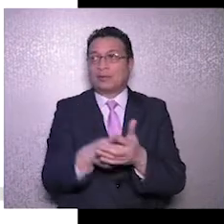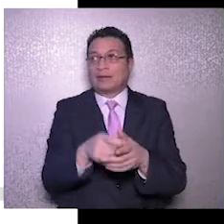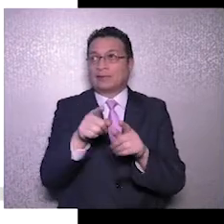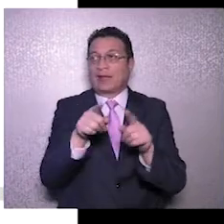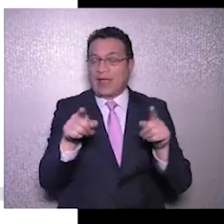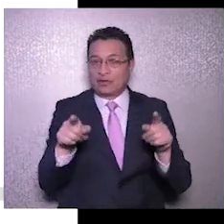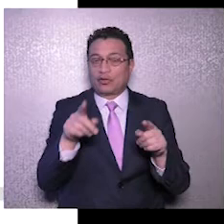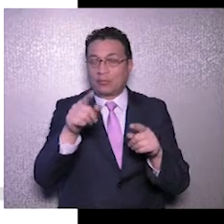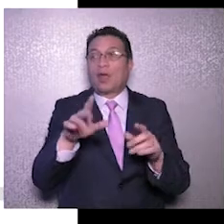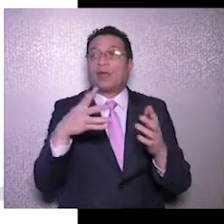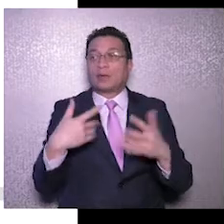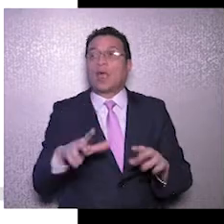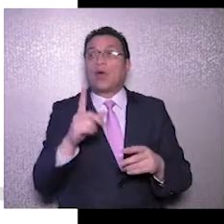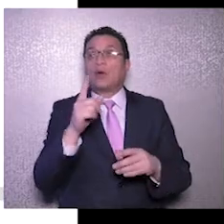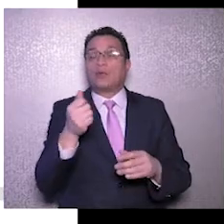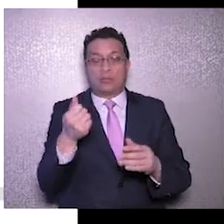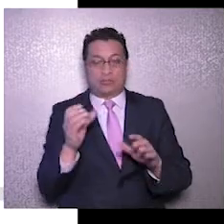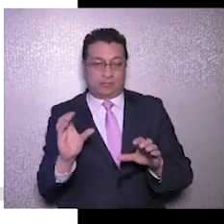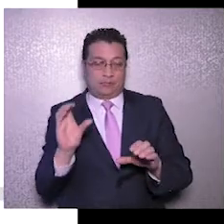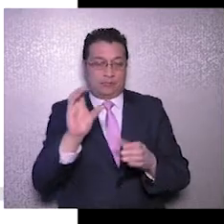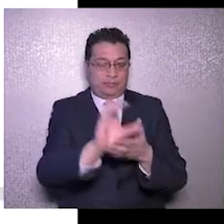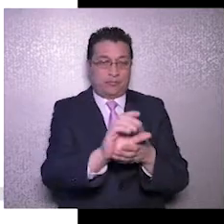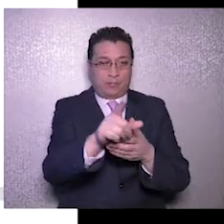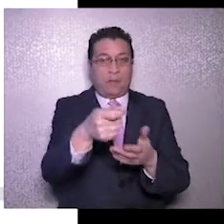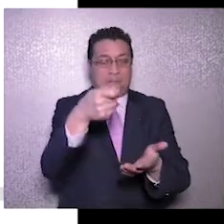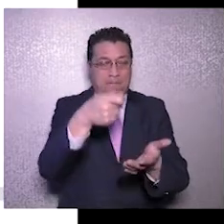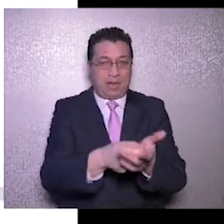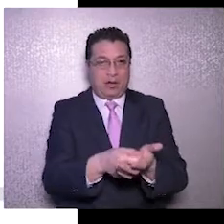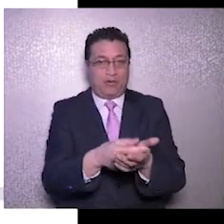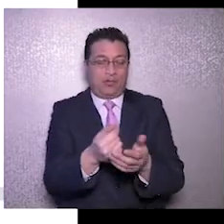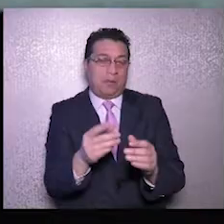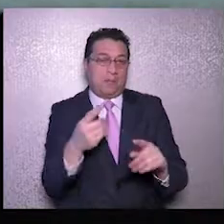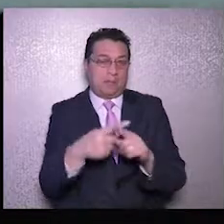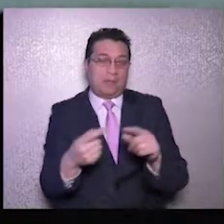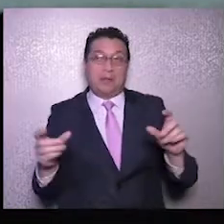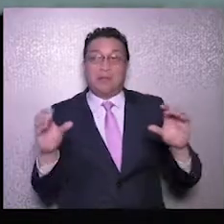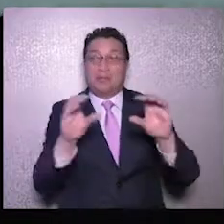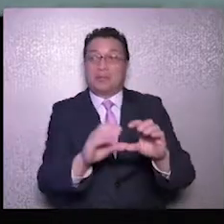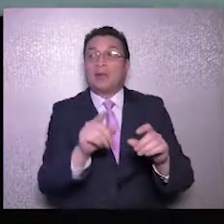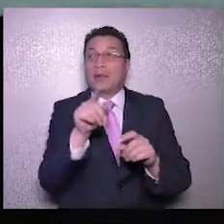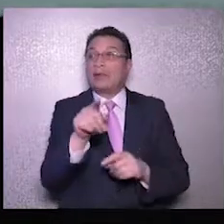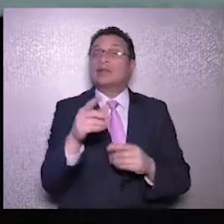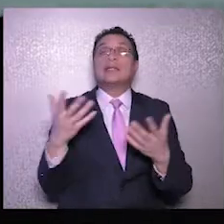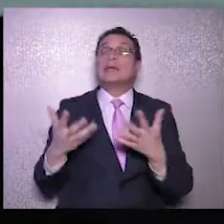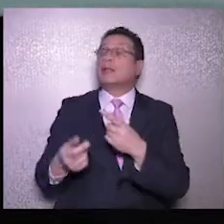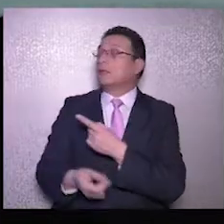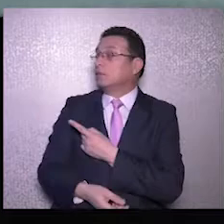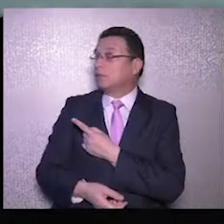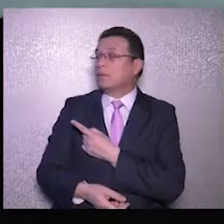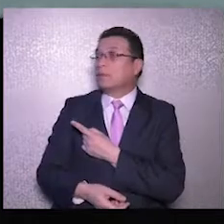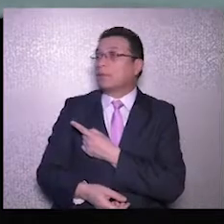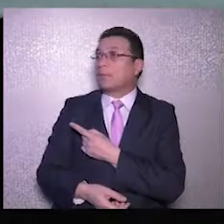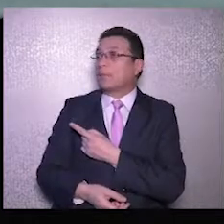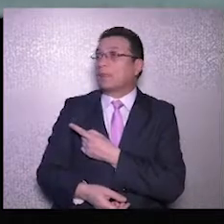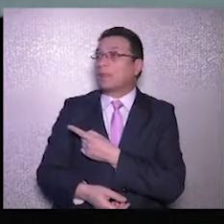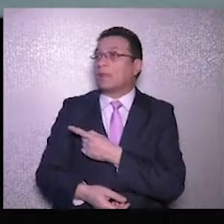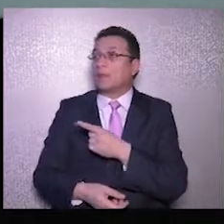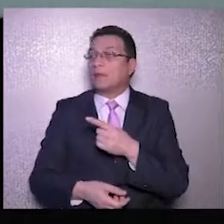ustedes han hecho un copago para obtener esa imagen. Eso de ahí es lo que obtiene un